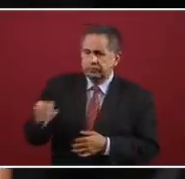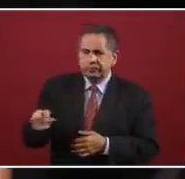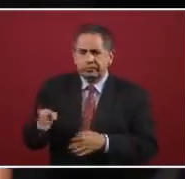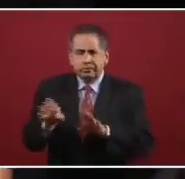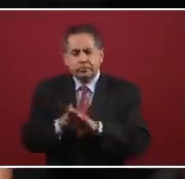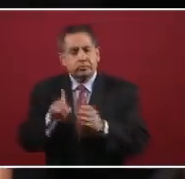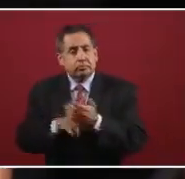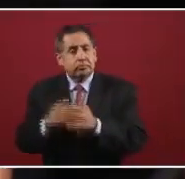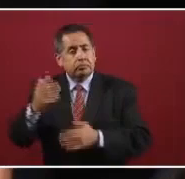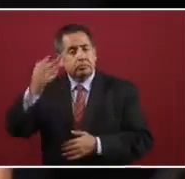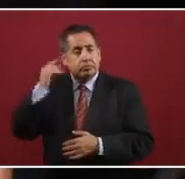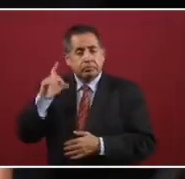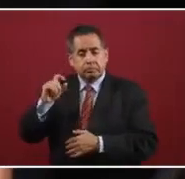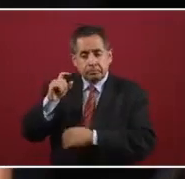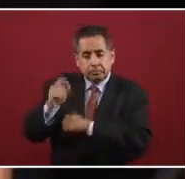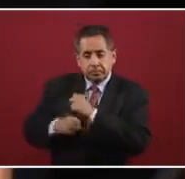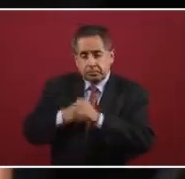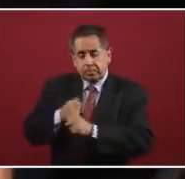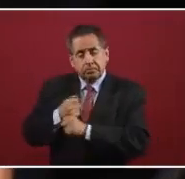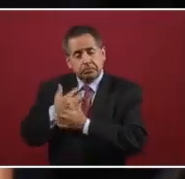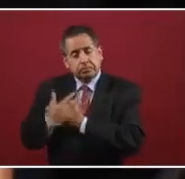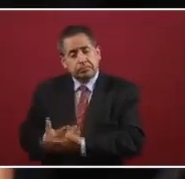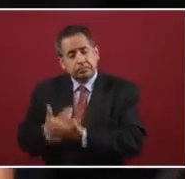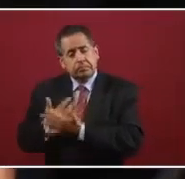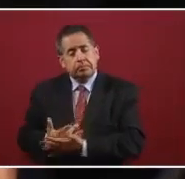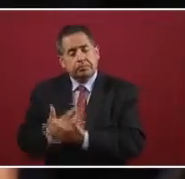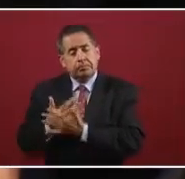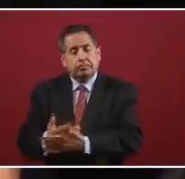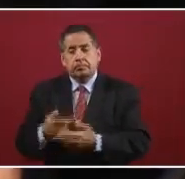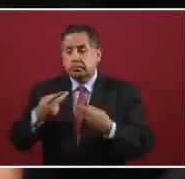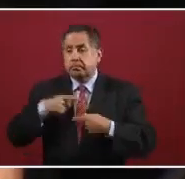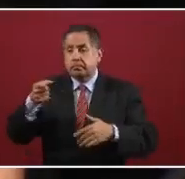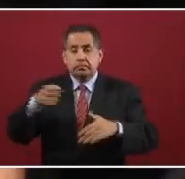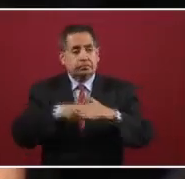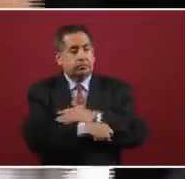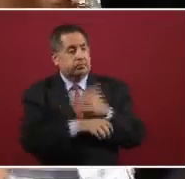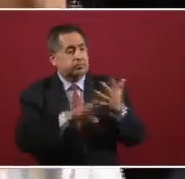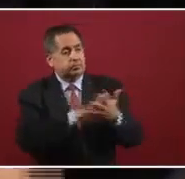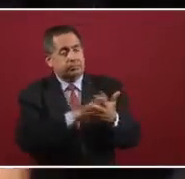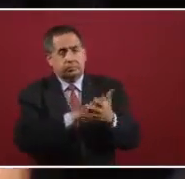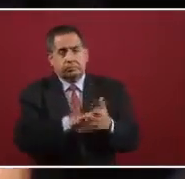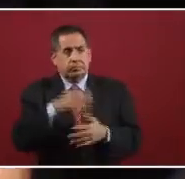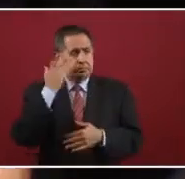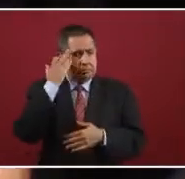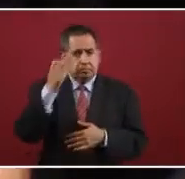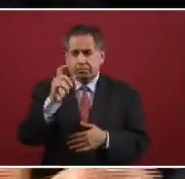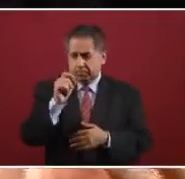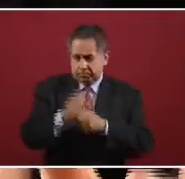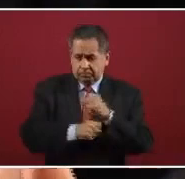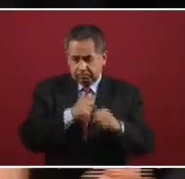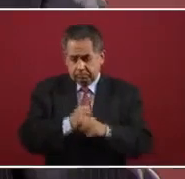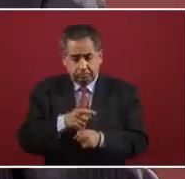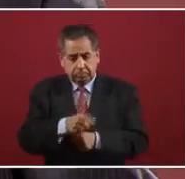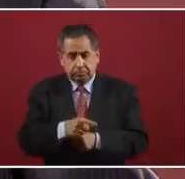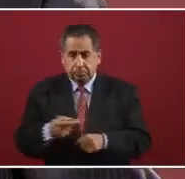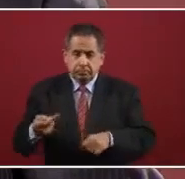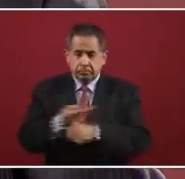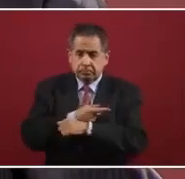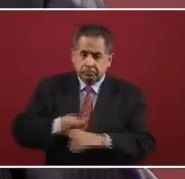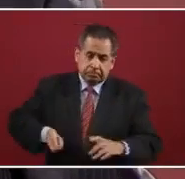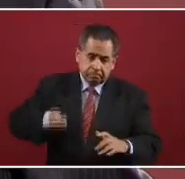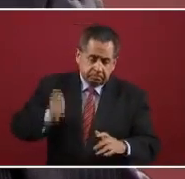tienen hasta 20 años en espera, personas que tienen en prisión hasta 20 años y que su caso ya se